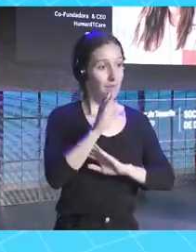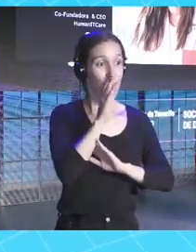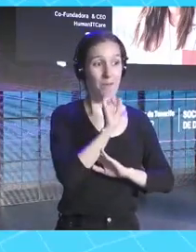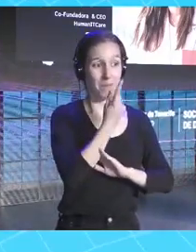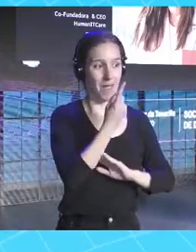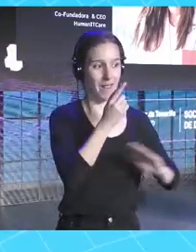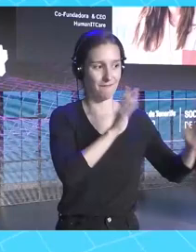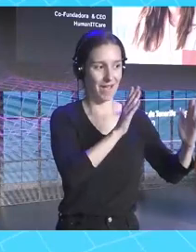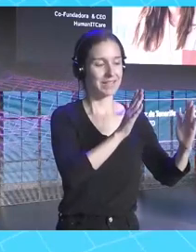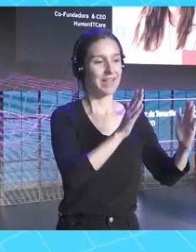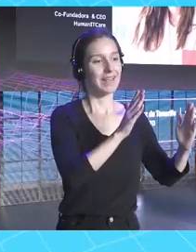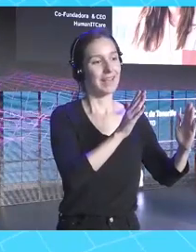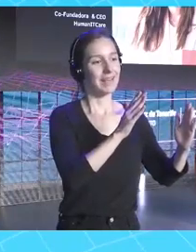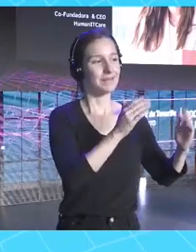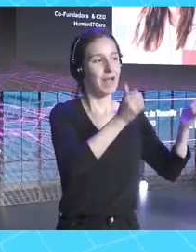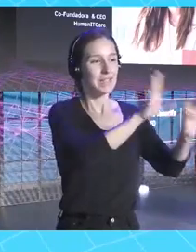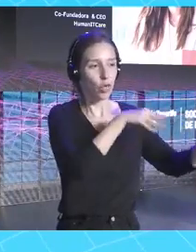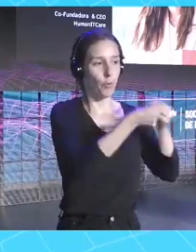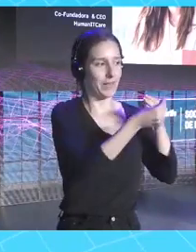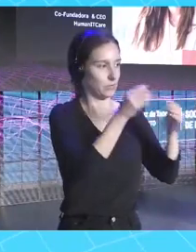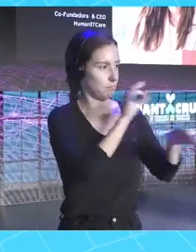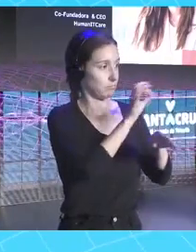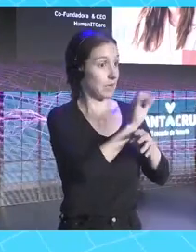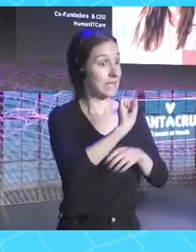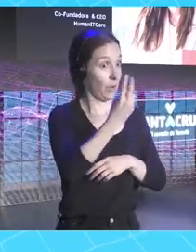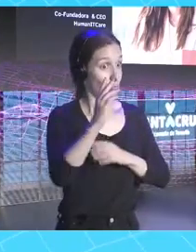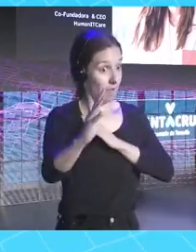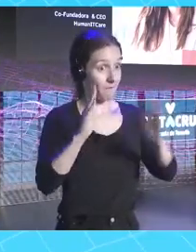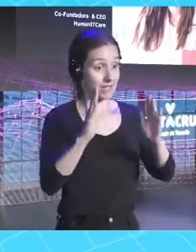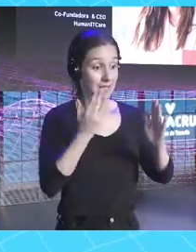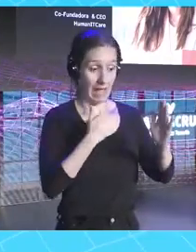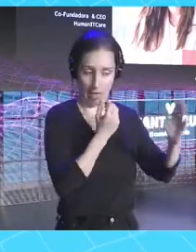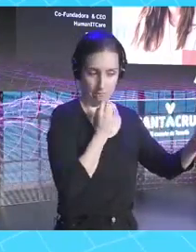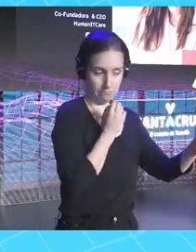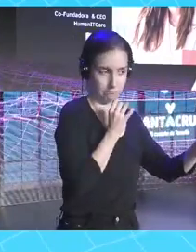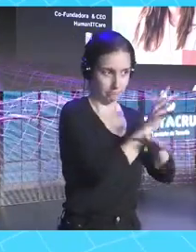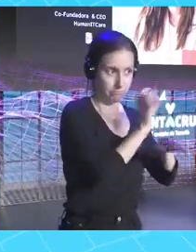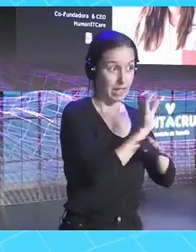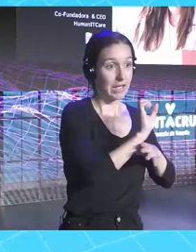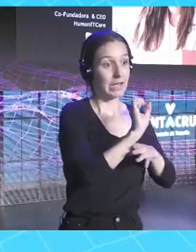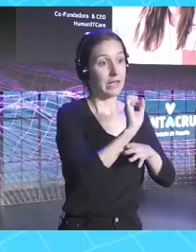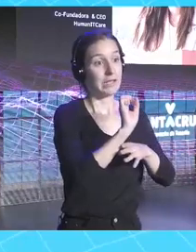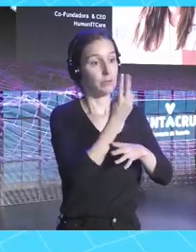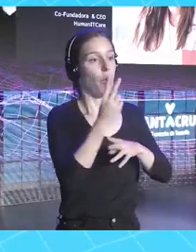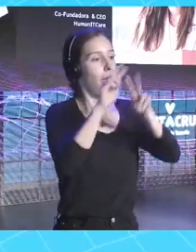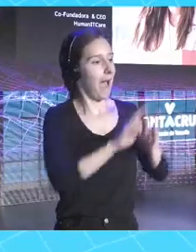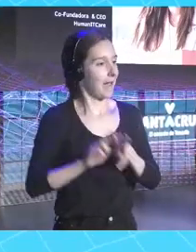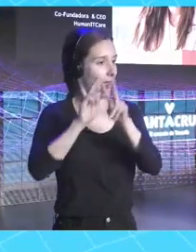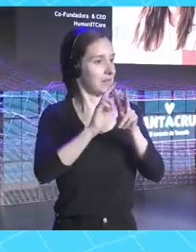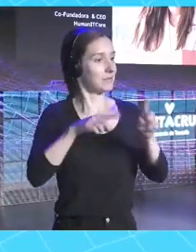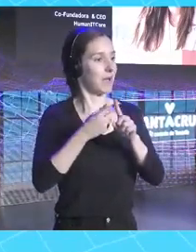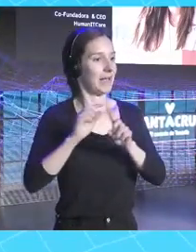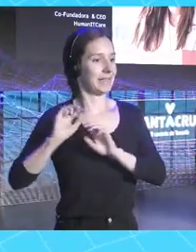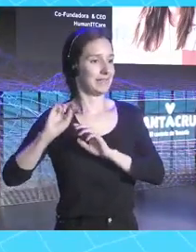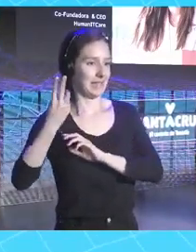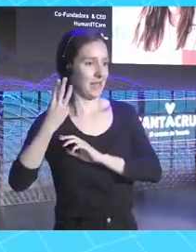primera fase donde se envía toda una documentación una segunda donde después de enviar esta documentación te hacen un análisis en la tercera entrevista con gente top nosotros nos